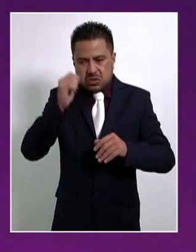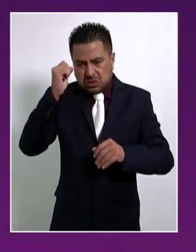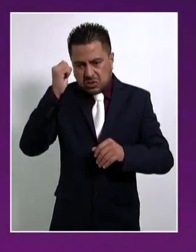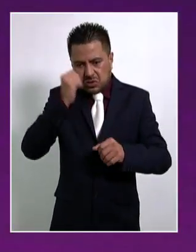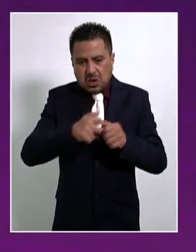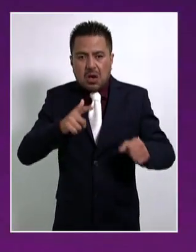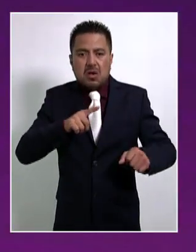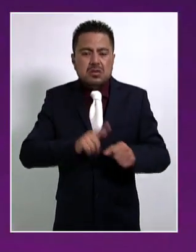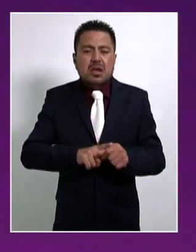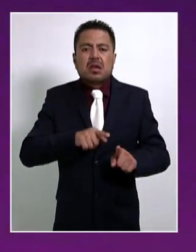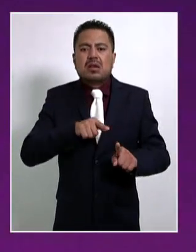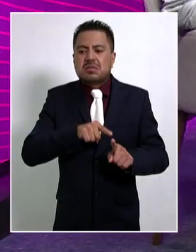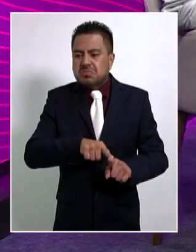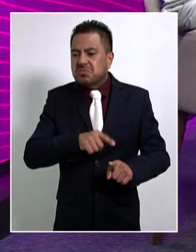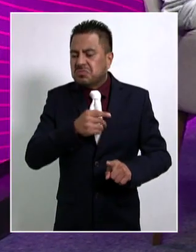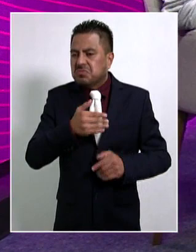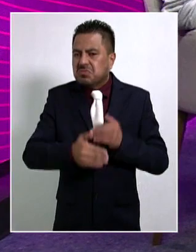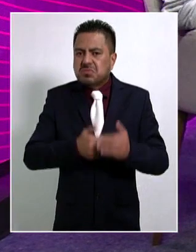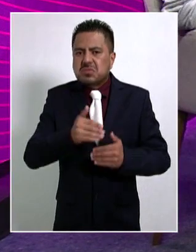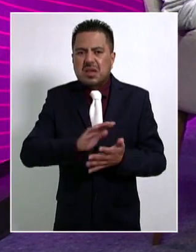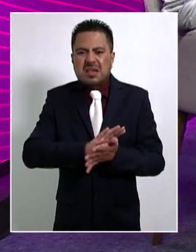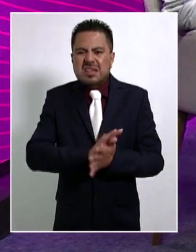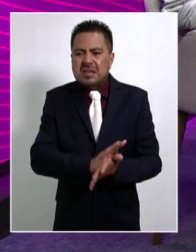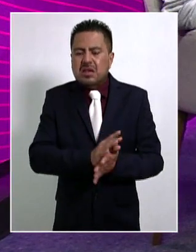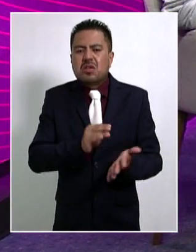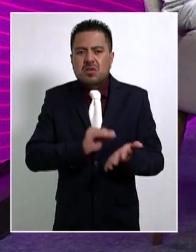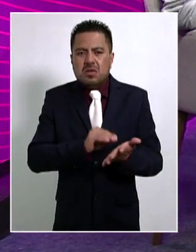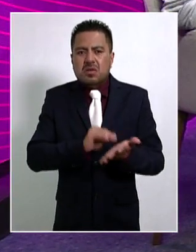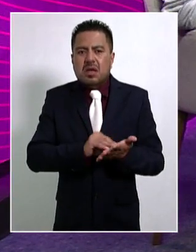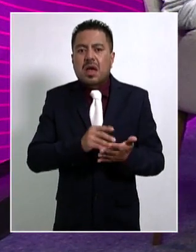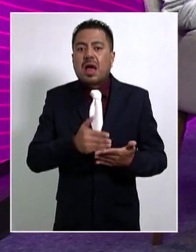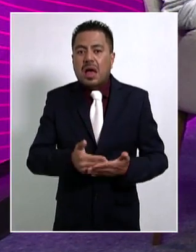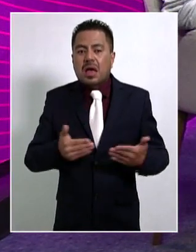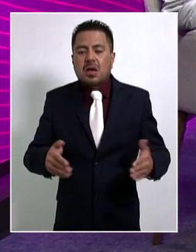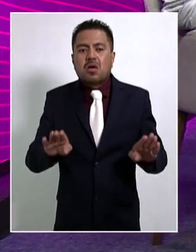sociales que siguen sosteniendo y legitimando la discriminación.